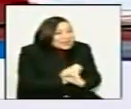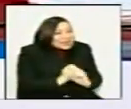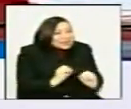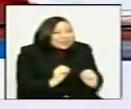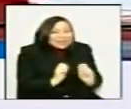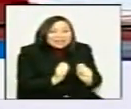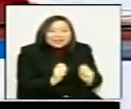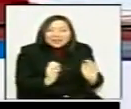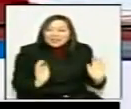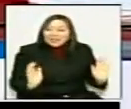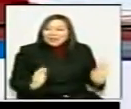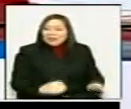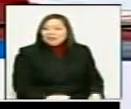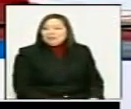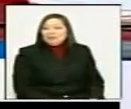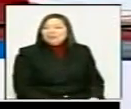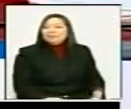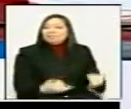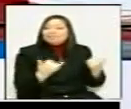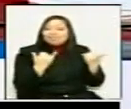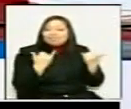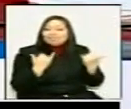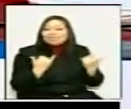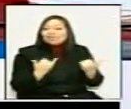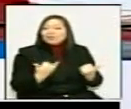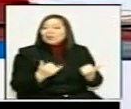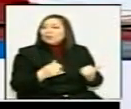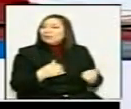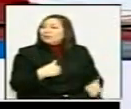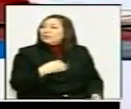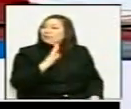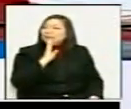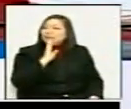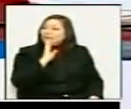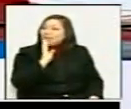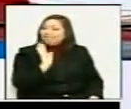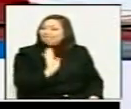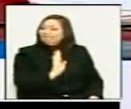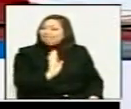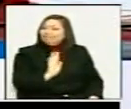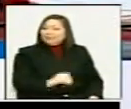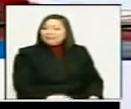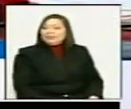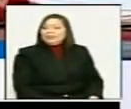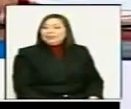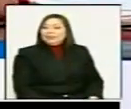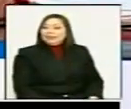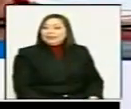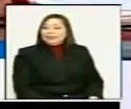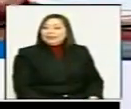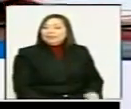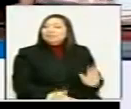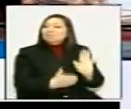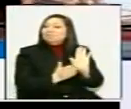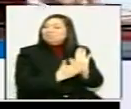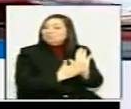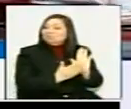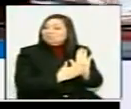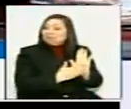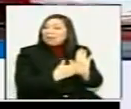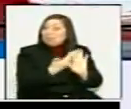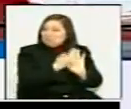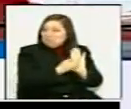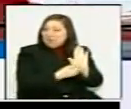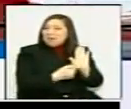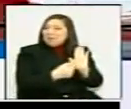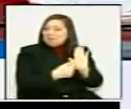permitió. Y eso no lo digo en palabras, está perfectamente